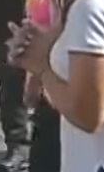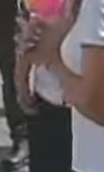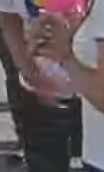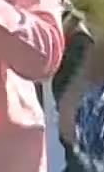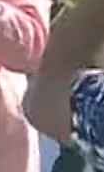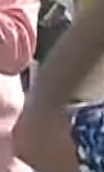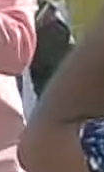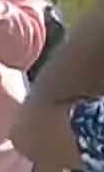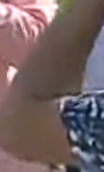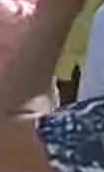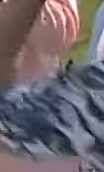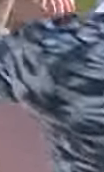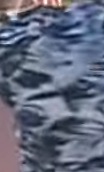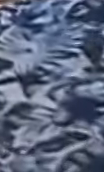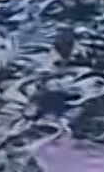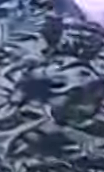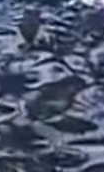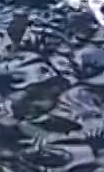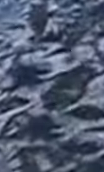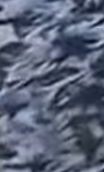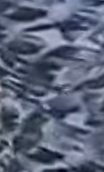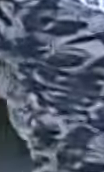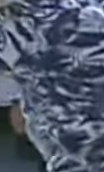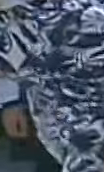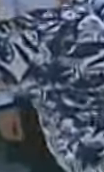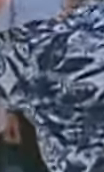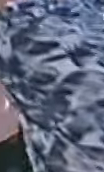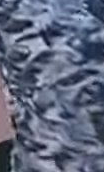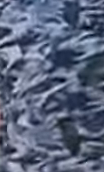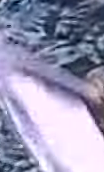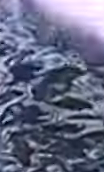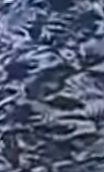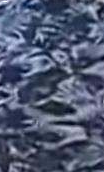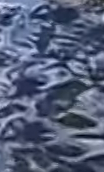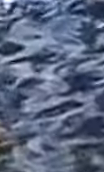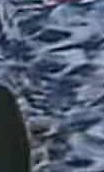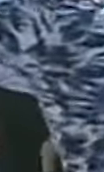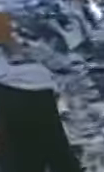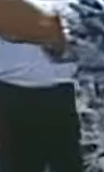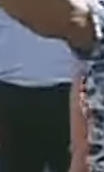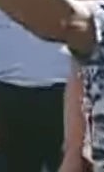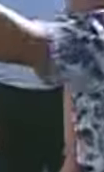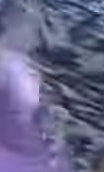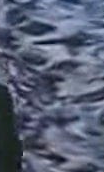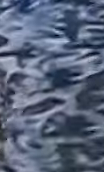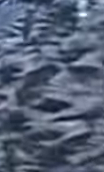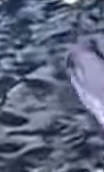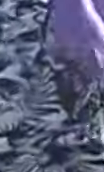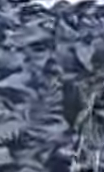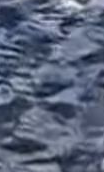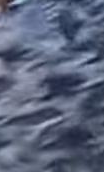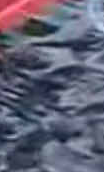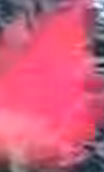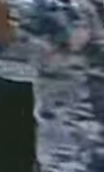que no se puede, quien dice que no se puede, siempre se quiere poder.